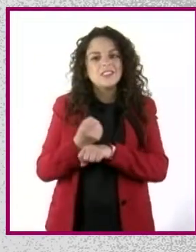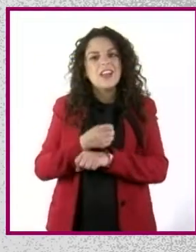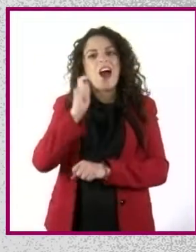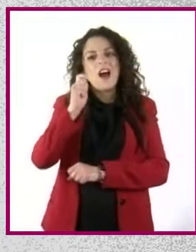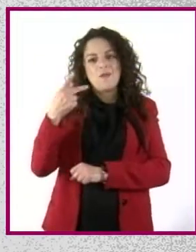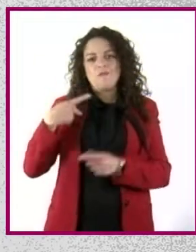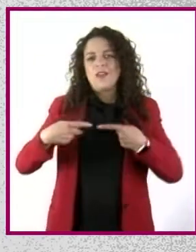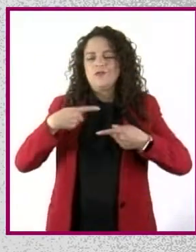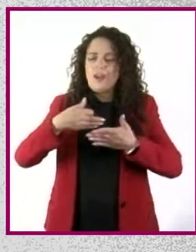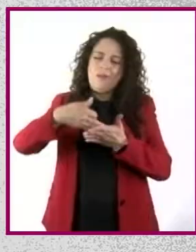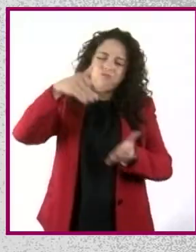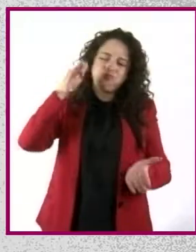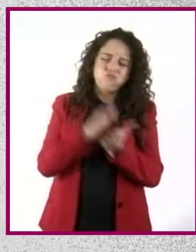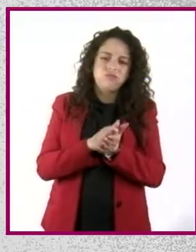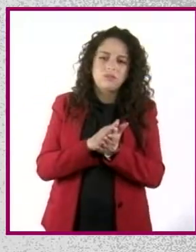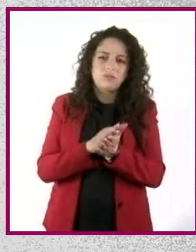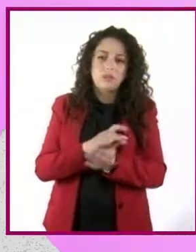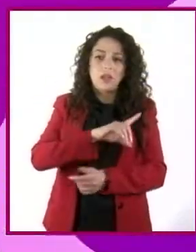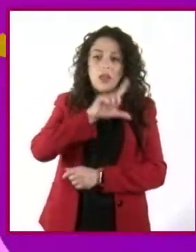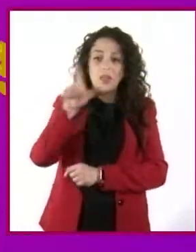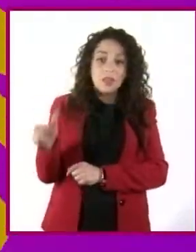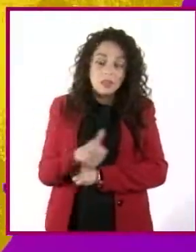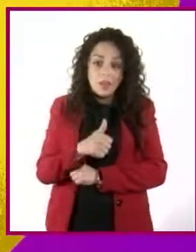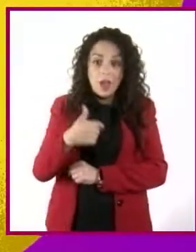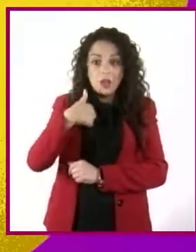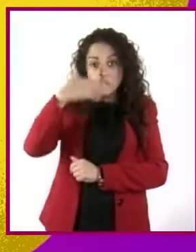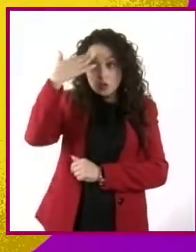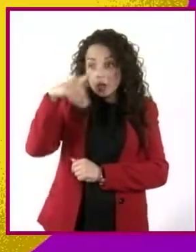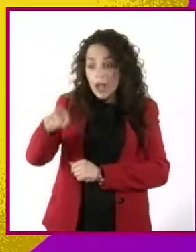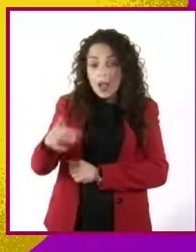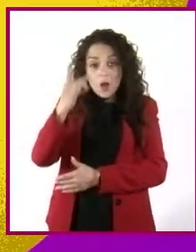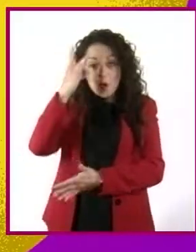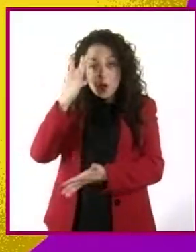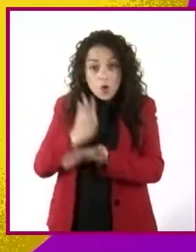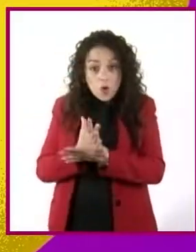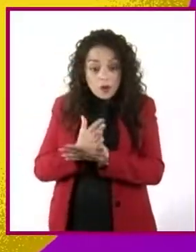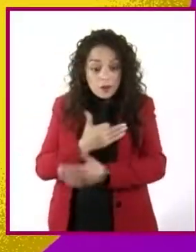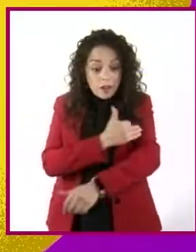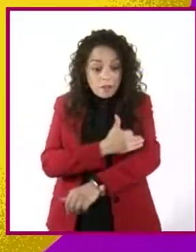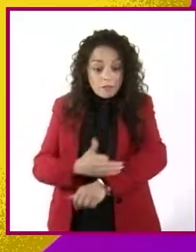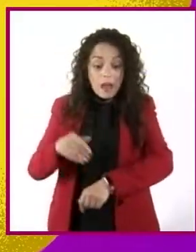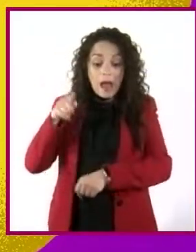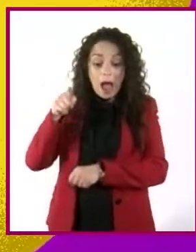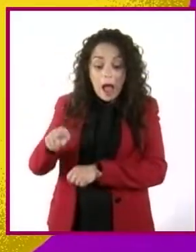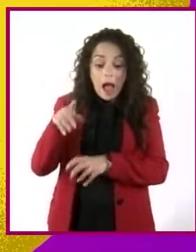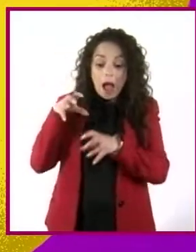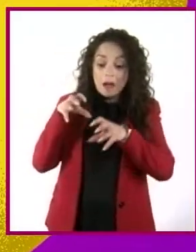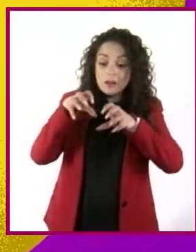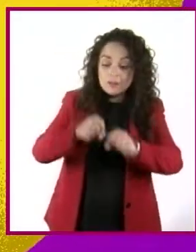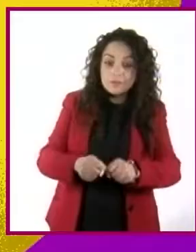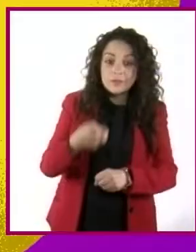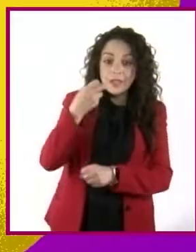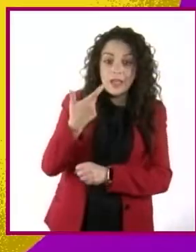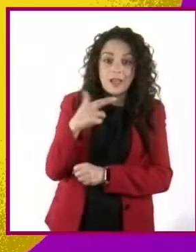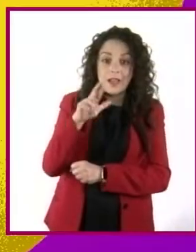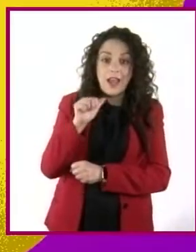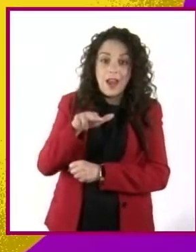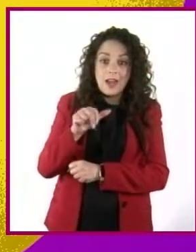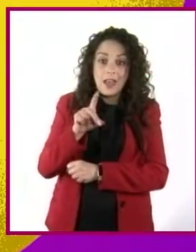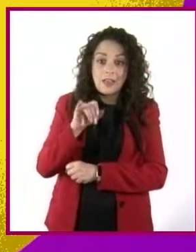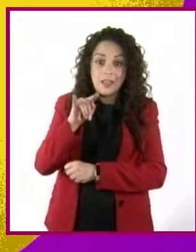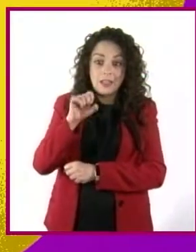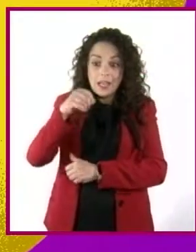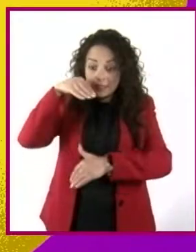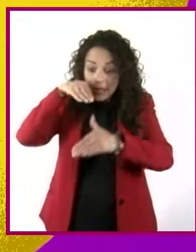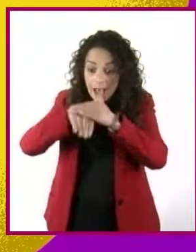después me enteré de que Aldama no fue el único de la familia que intervino en la toma de Granaditas. En el interior de la alhóndiga estaba